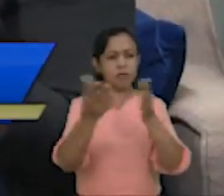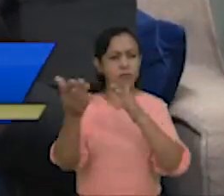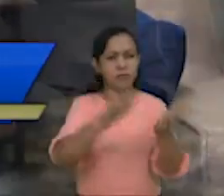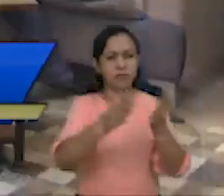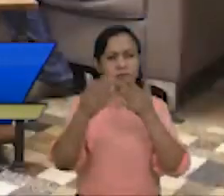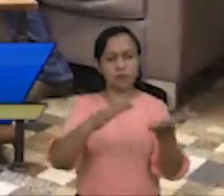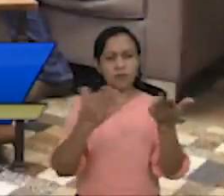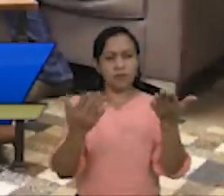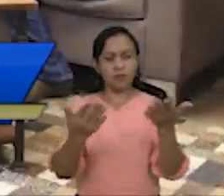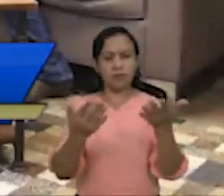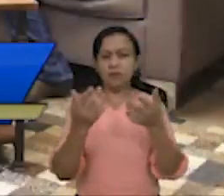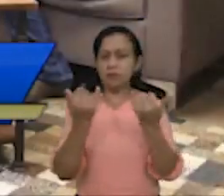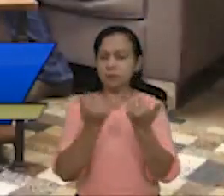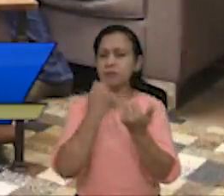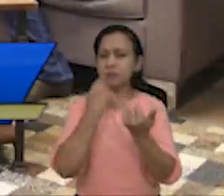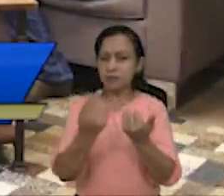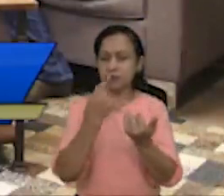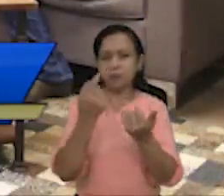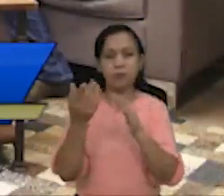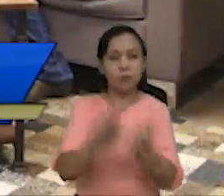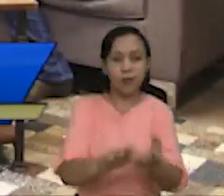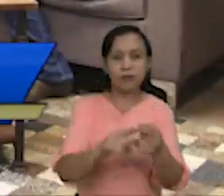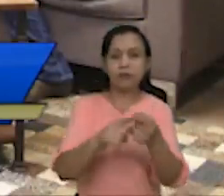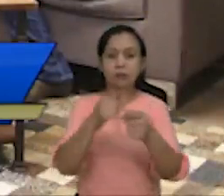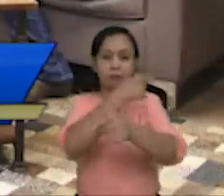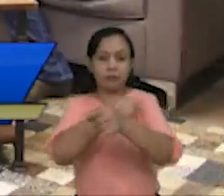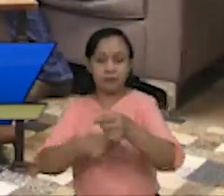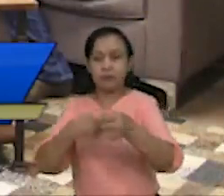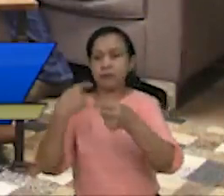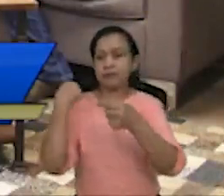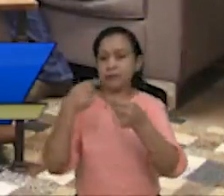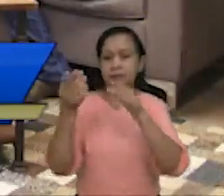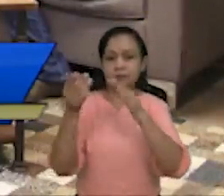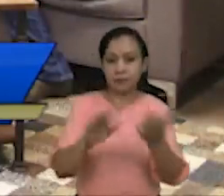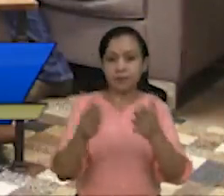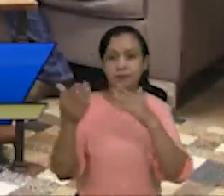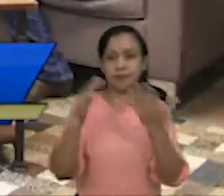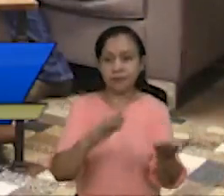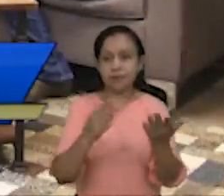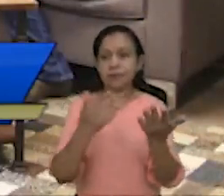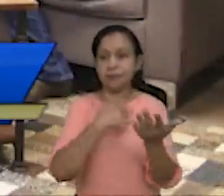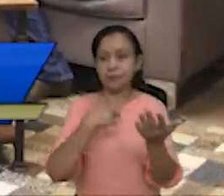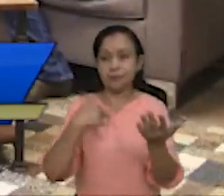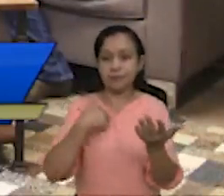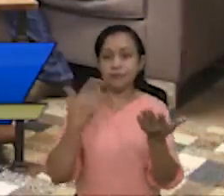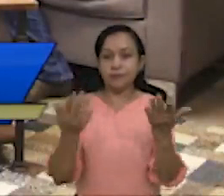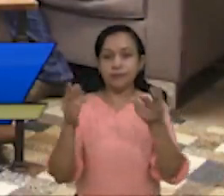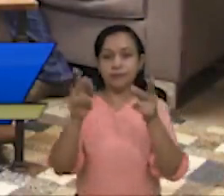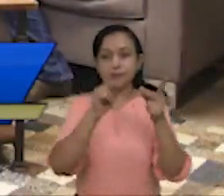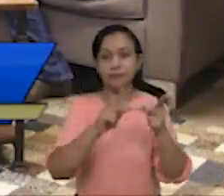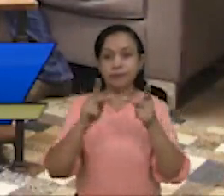volvió una constante, un muerto, un herido, y quedó al descubierto, ¿verdad? Porque hay gente que